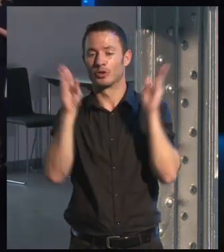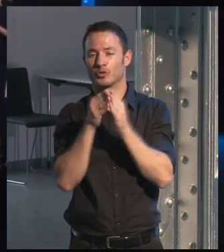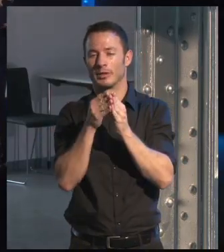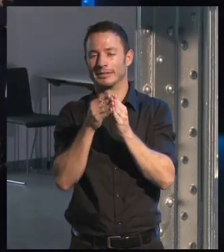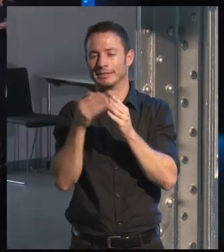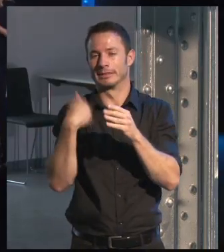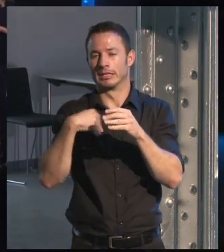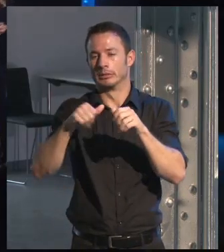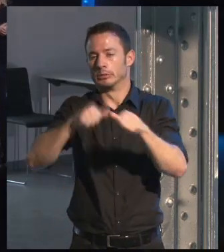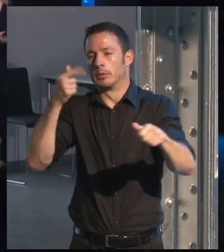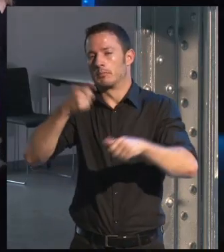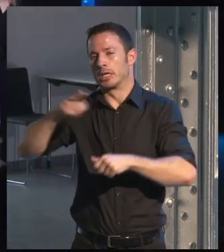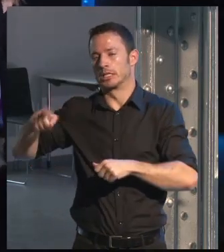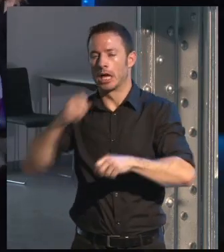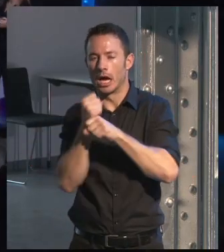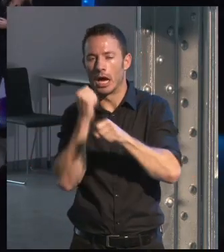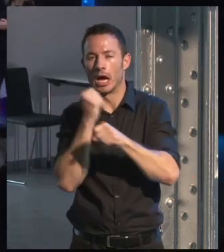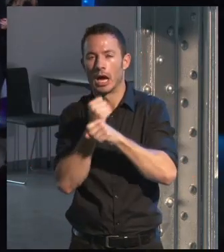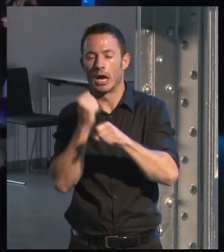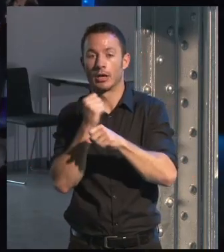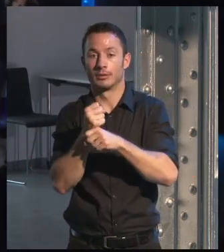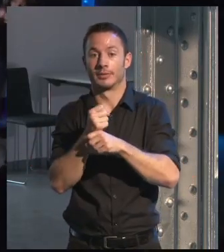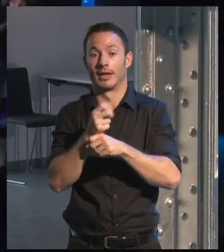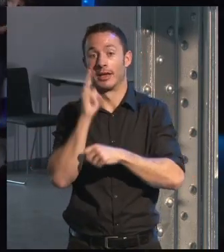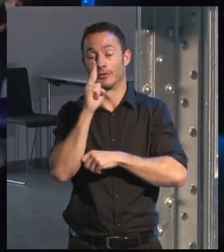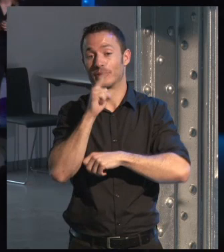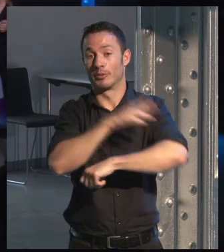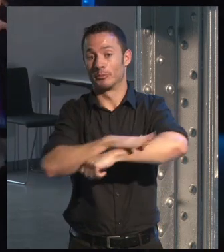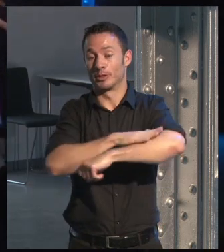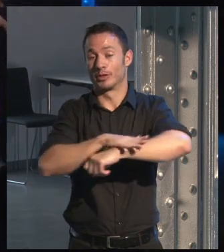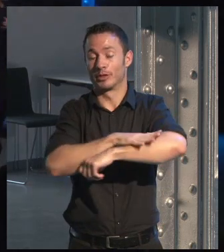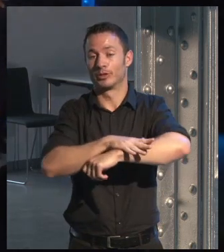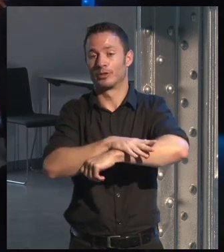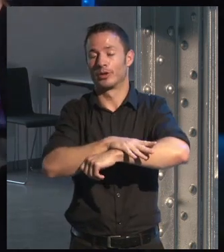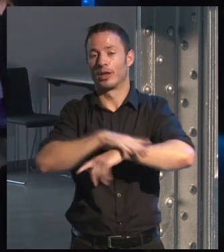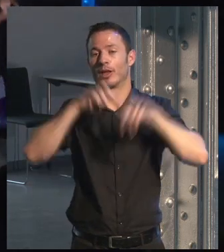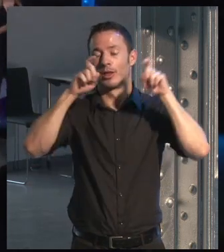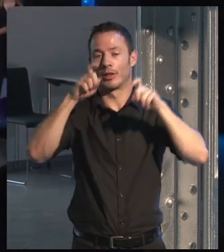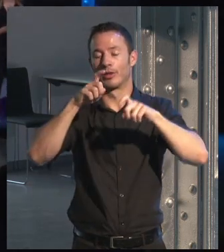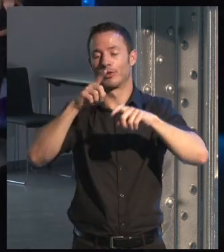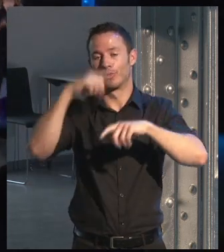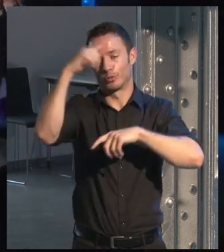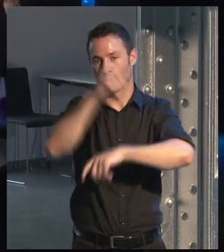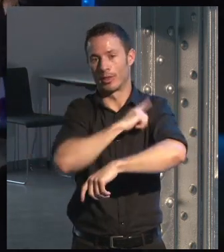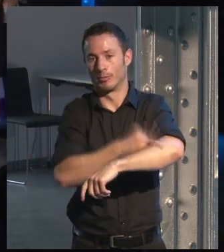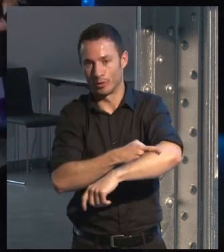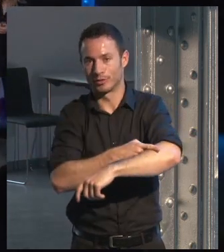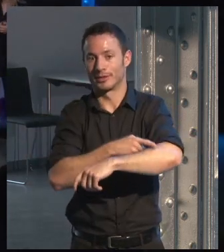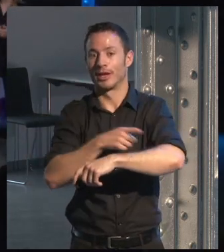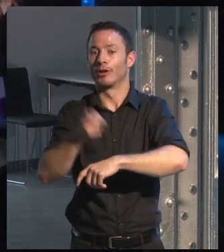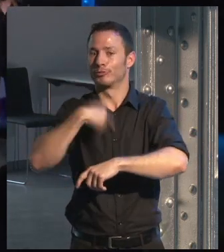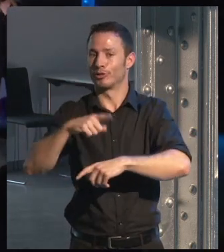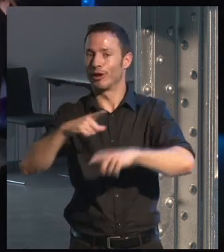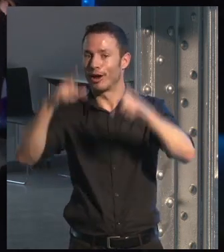estado trabajando, lo lanzamos el año pasado. Habéis visto al ministro de Educación, Cultura y Deporte, a don Íñigo Méndez de Vigo, que le pusimos las gafas de